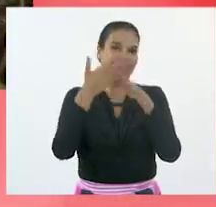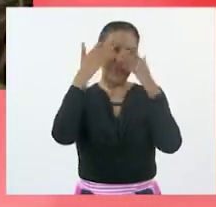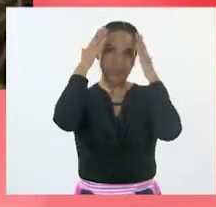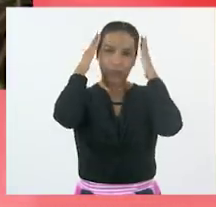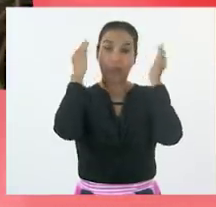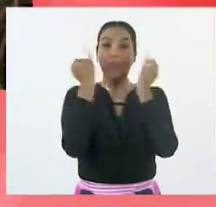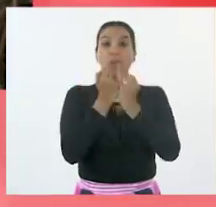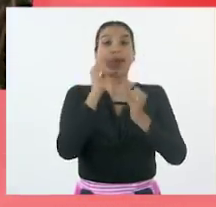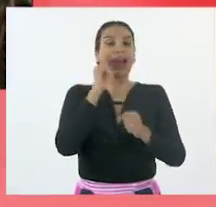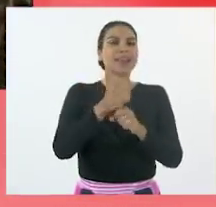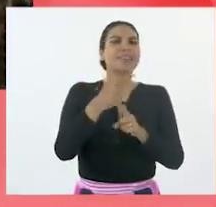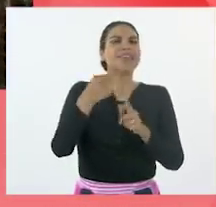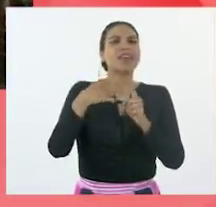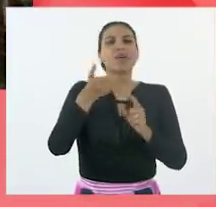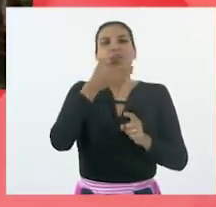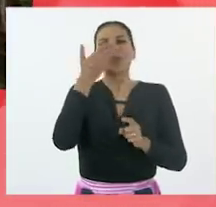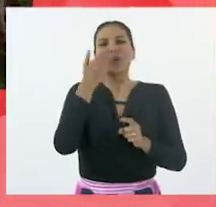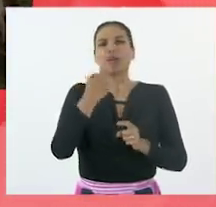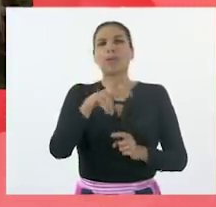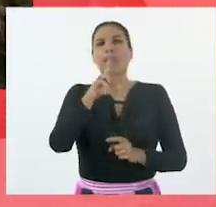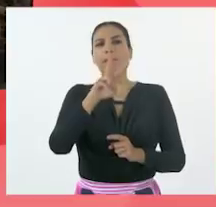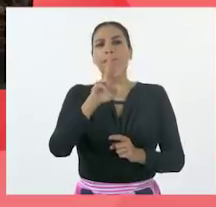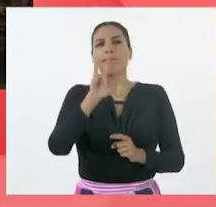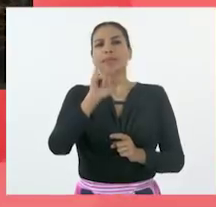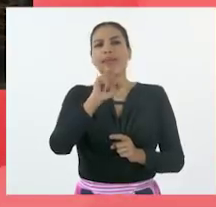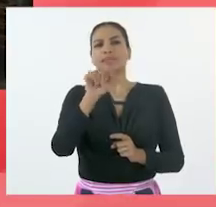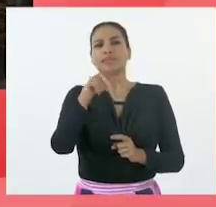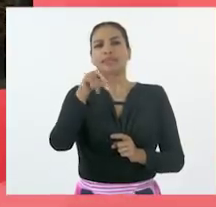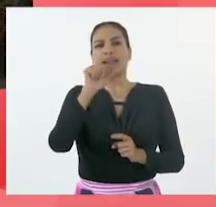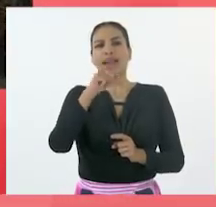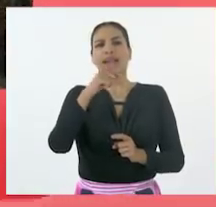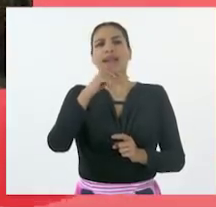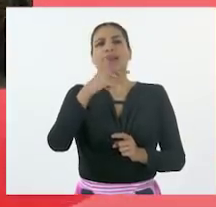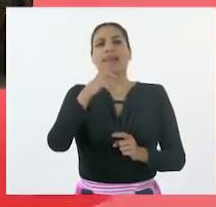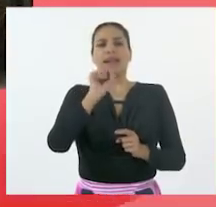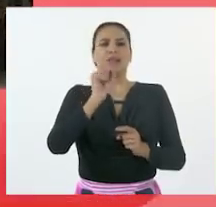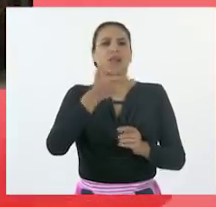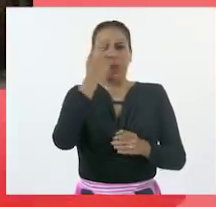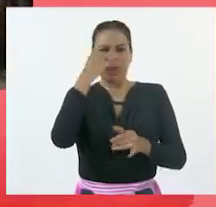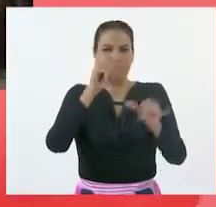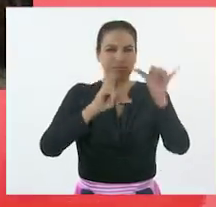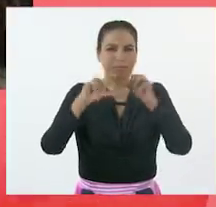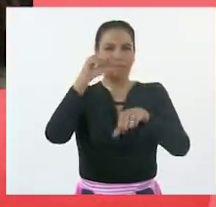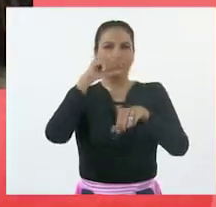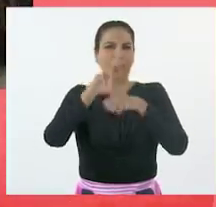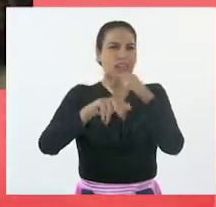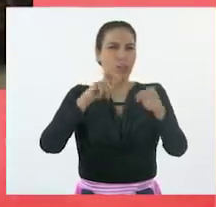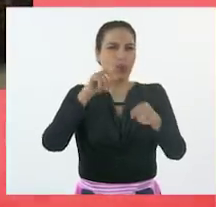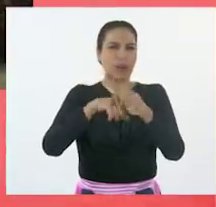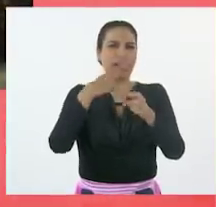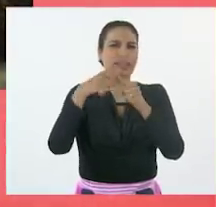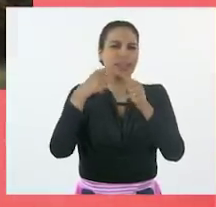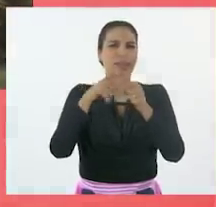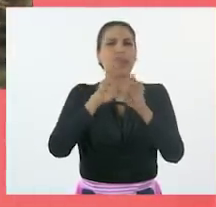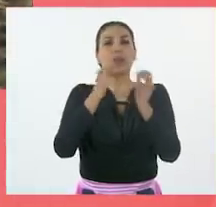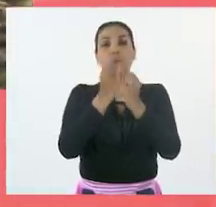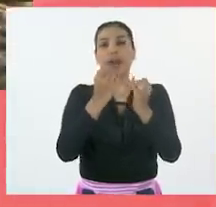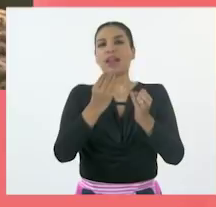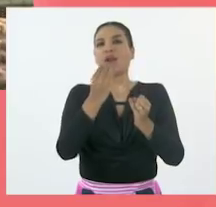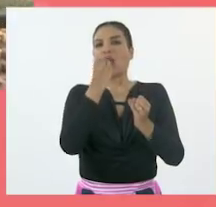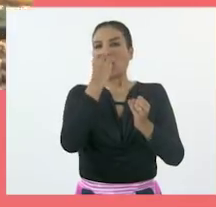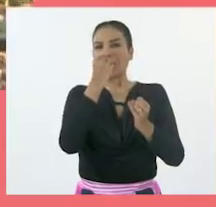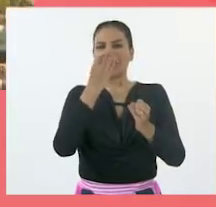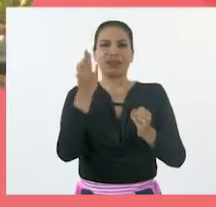También encontramos las tradicionales biznagas, que son utilizadas en la medicina tradicional y en exquisitas recetas de la cocina